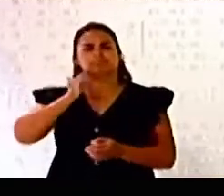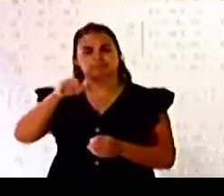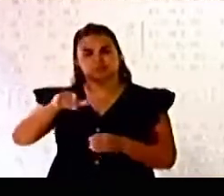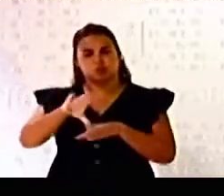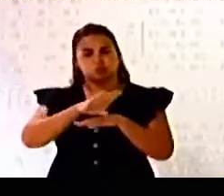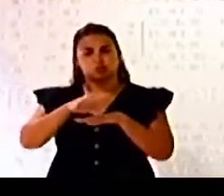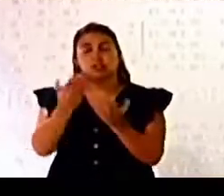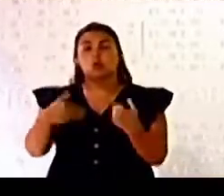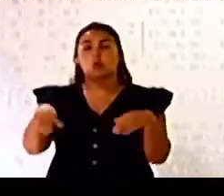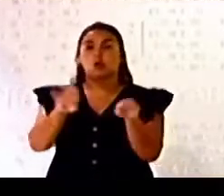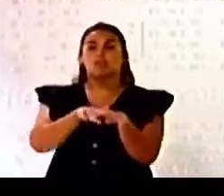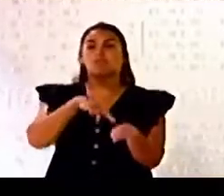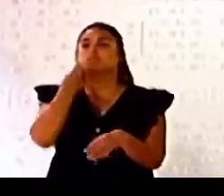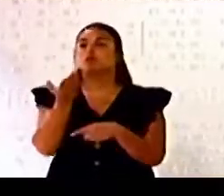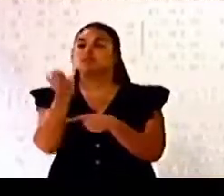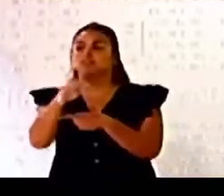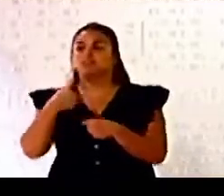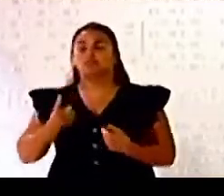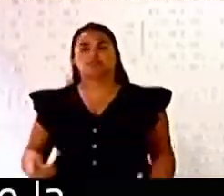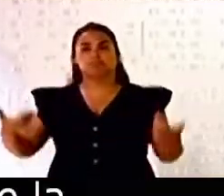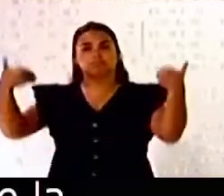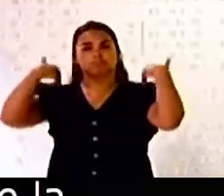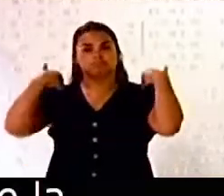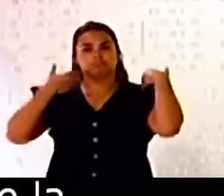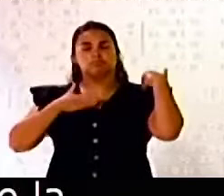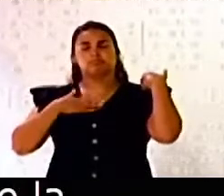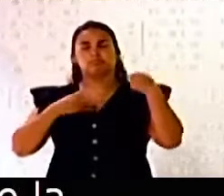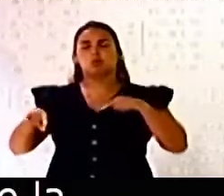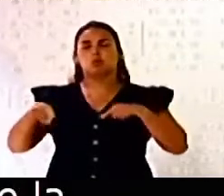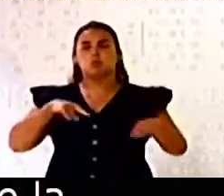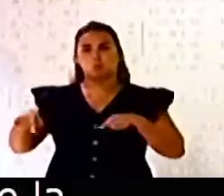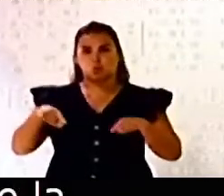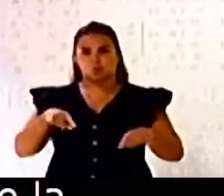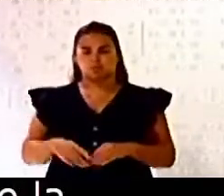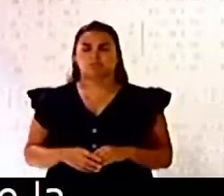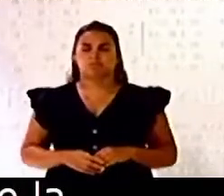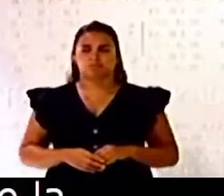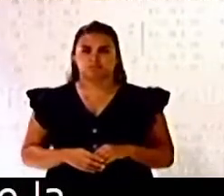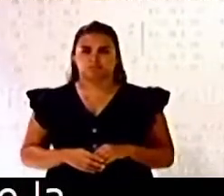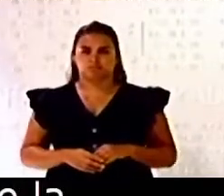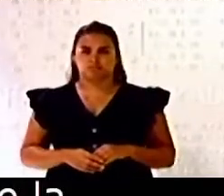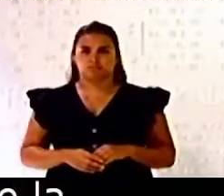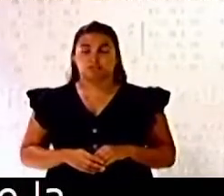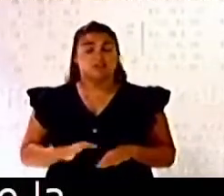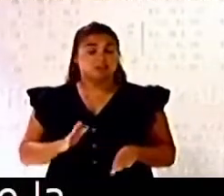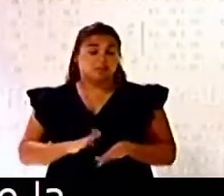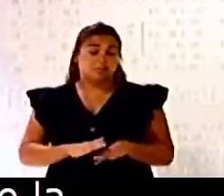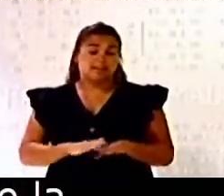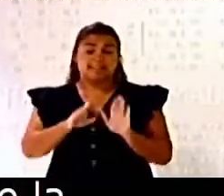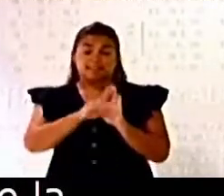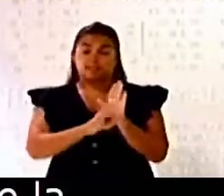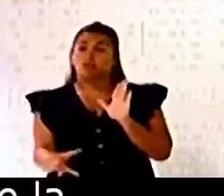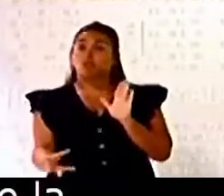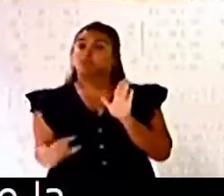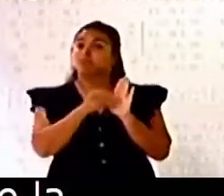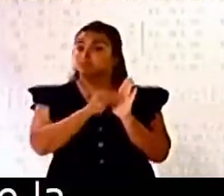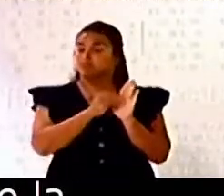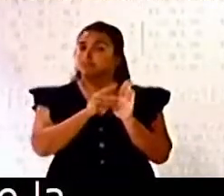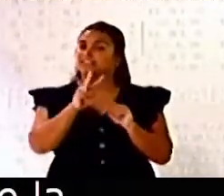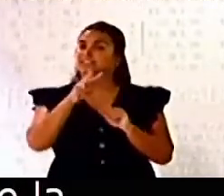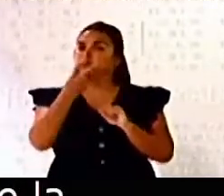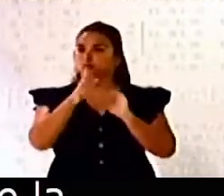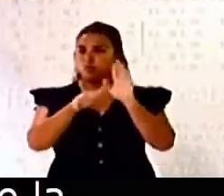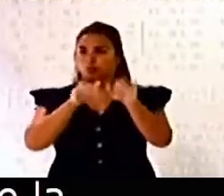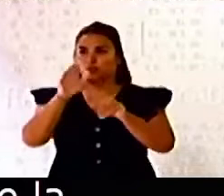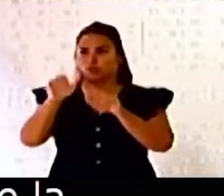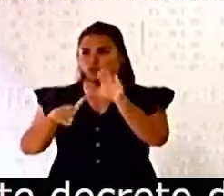Consejería de Igualdad y Portavocía, que tengo el honor de dirigir, para introducir en este decreto de segunda